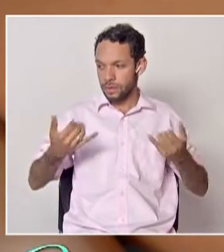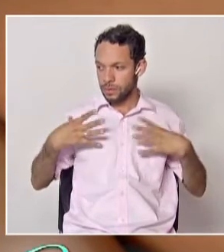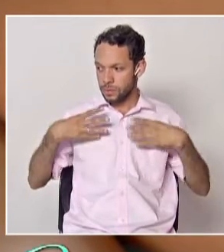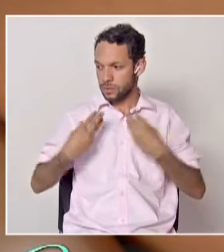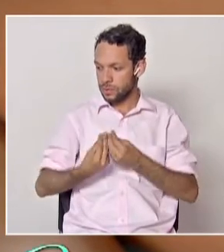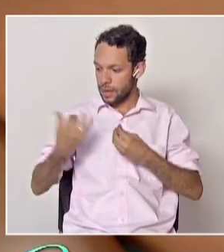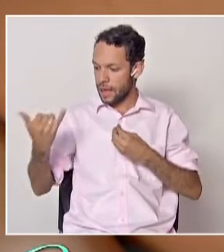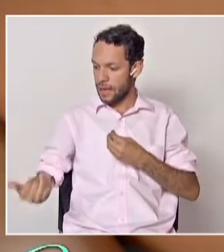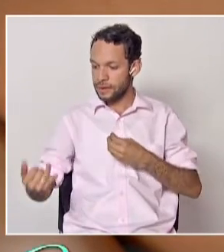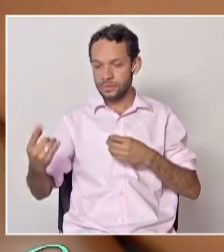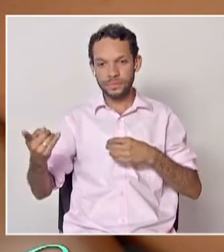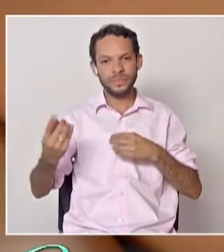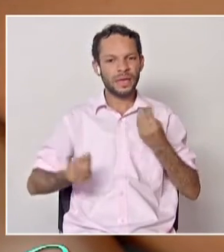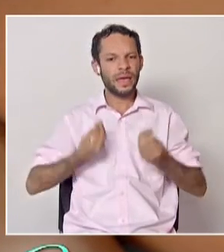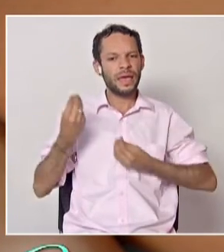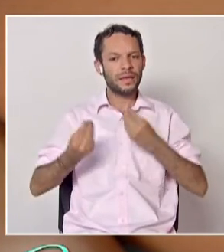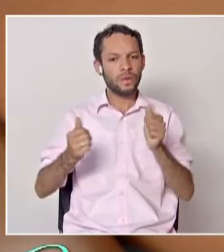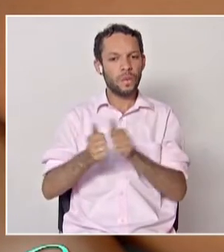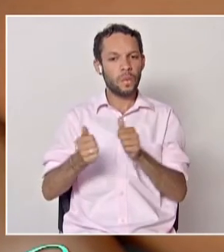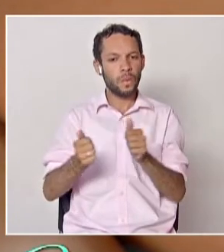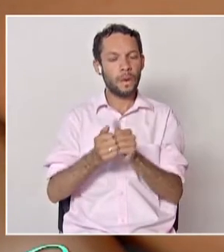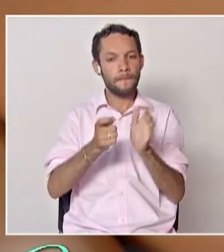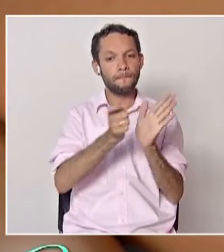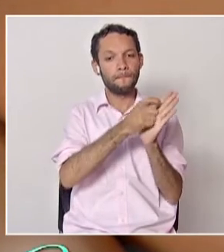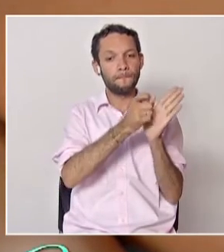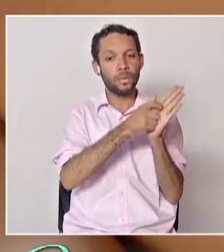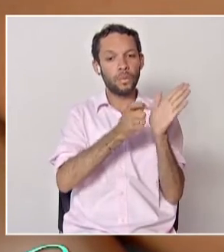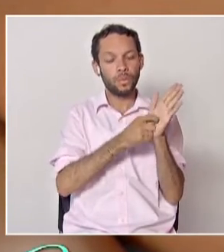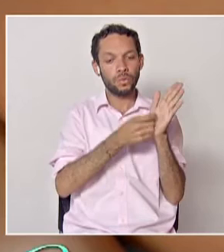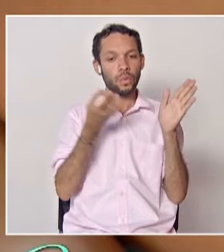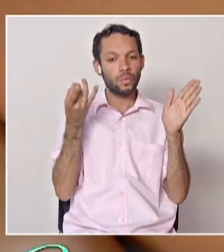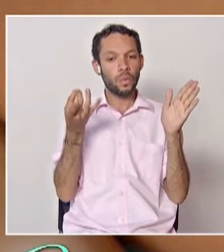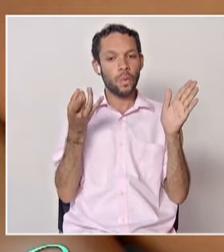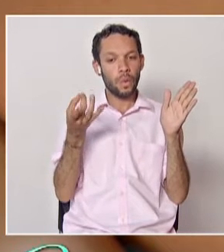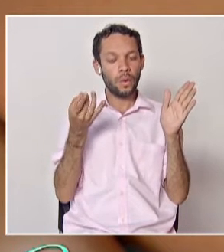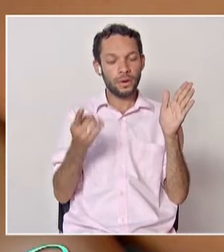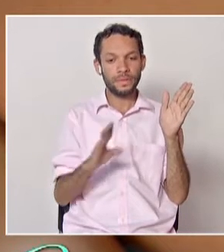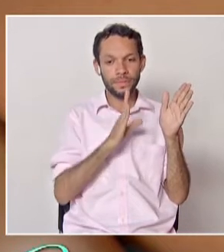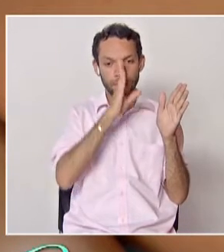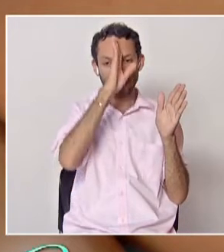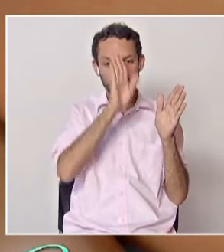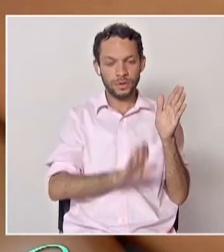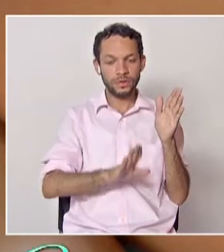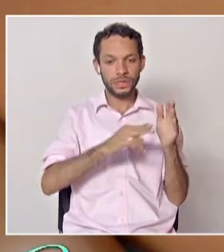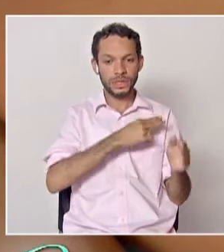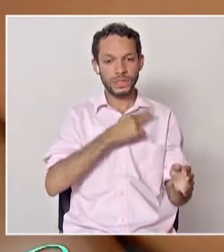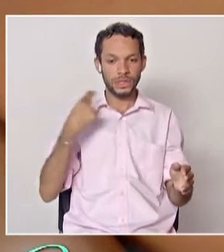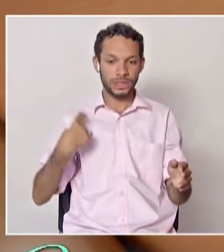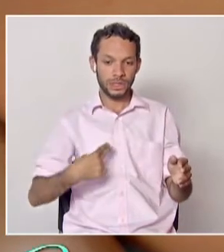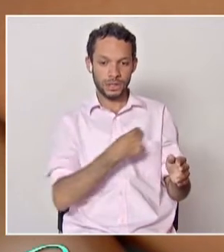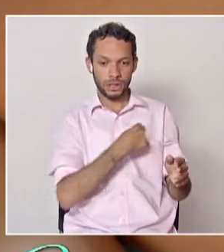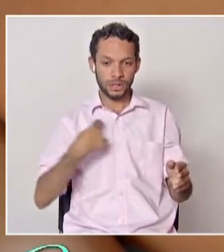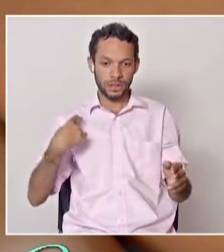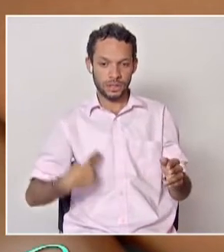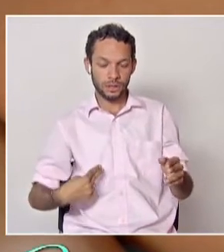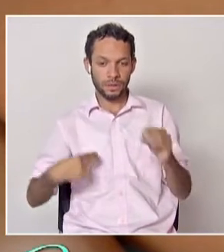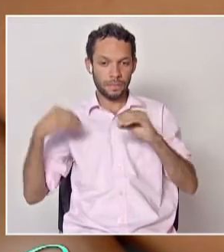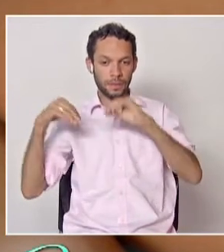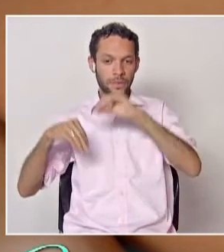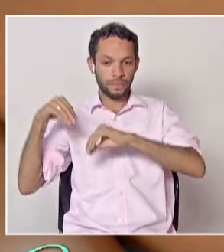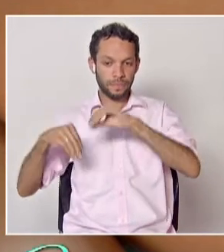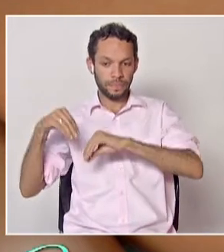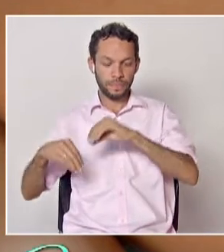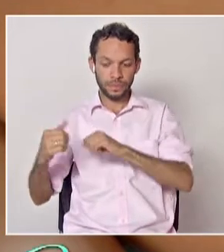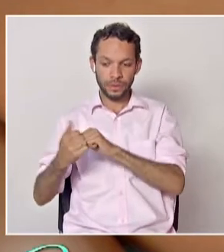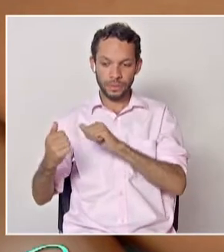él puntos que tienen que ver con liberación de energía yang, porque en la medicina tradicional china se argumenta que todo lugar donde hay acumulación de